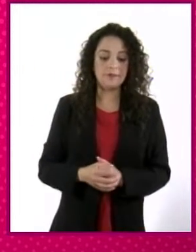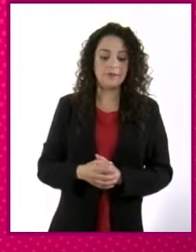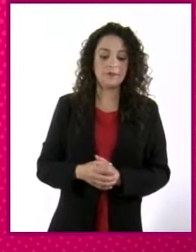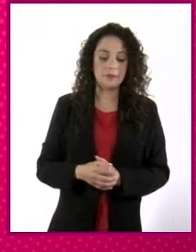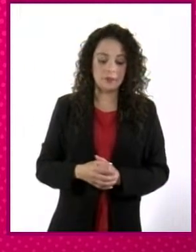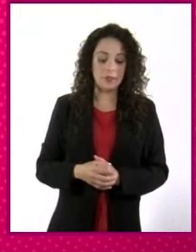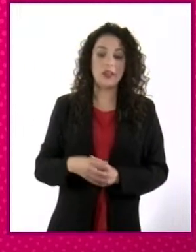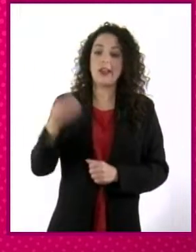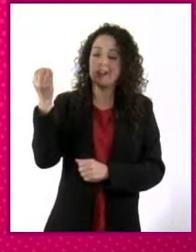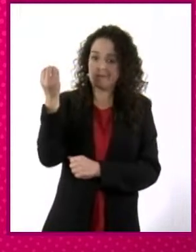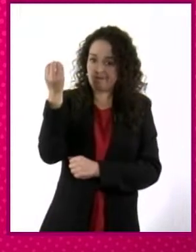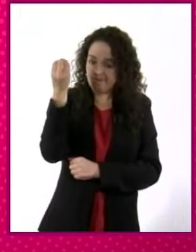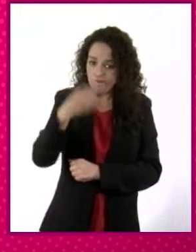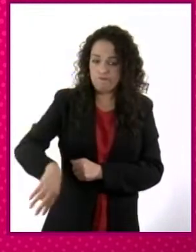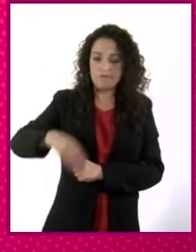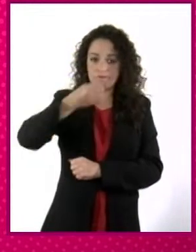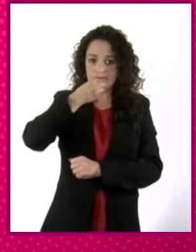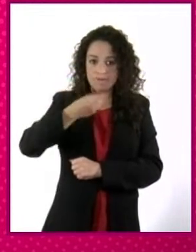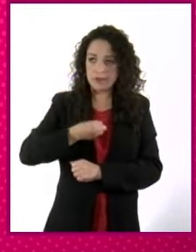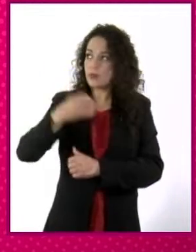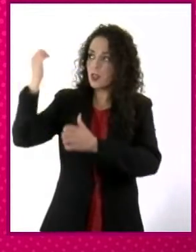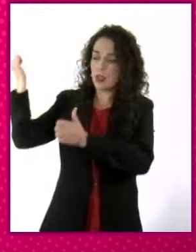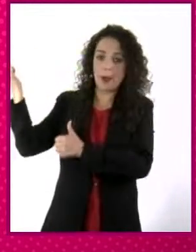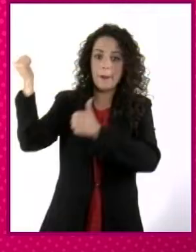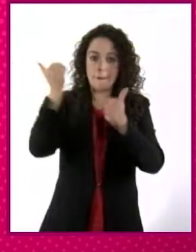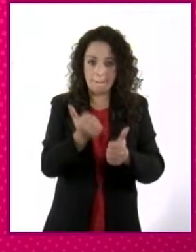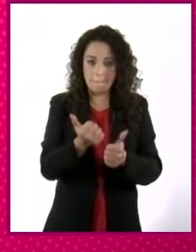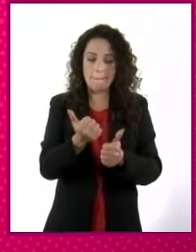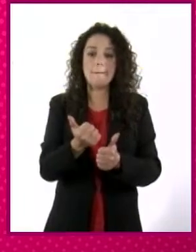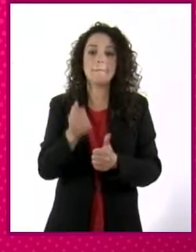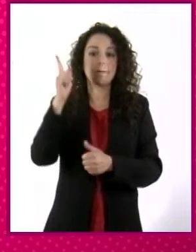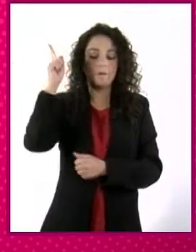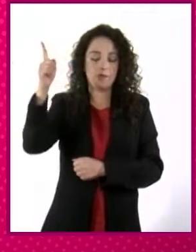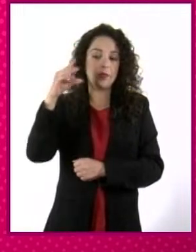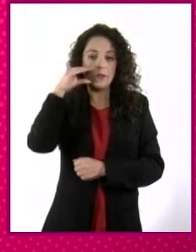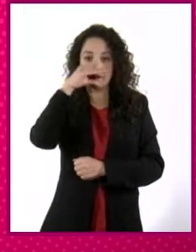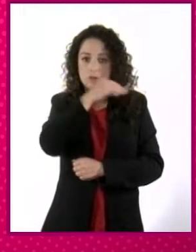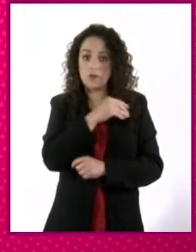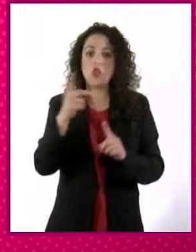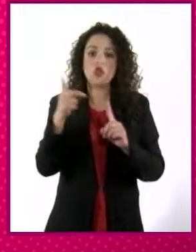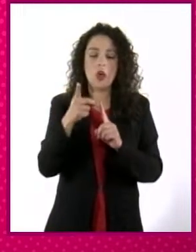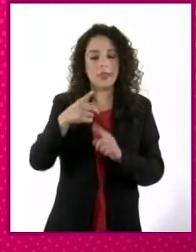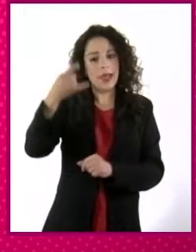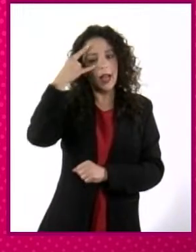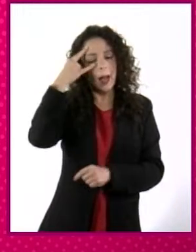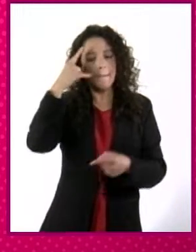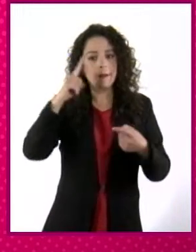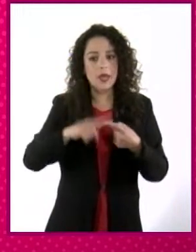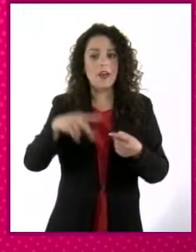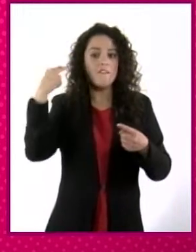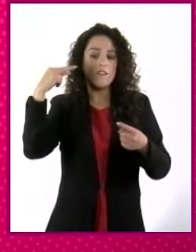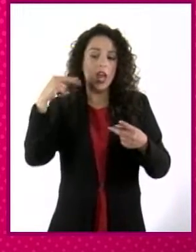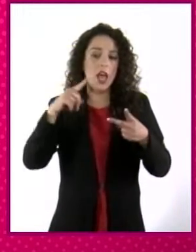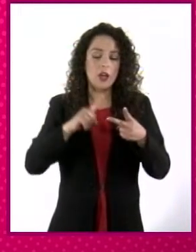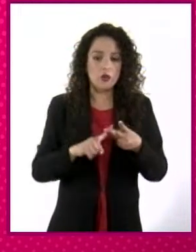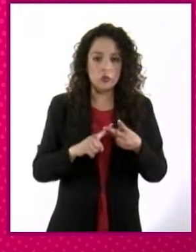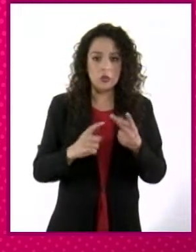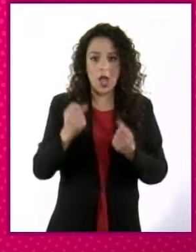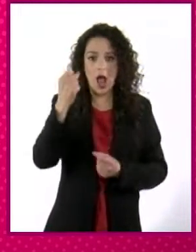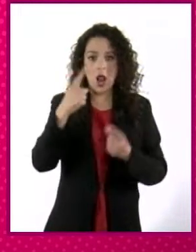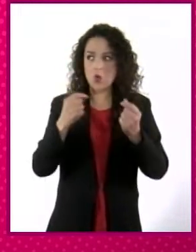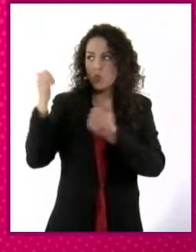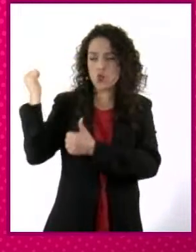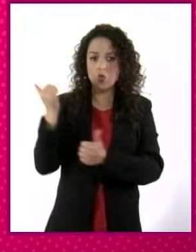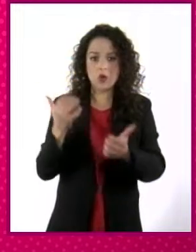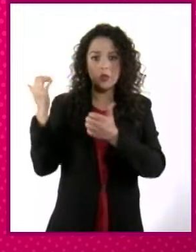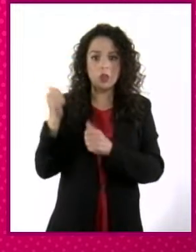manera forzada por el puerto de Veracruz, también por Campeche, algunos también arribaron por